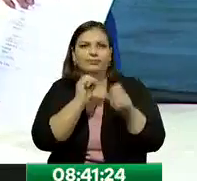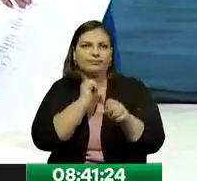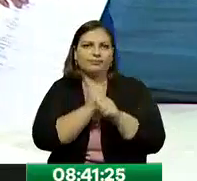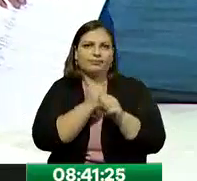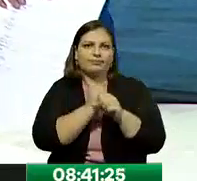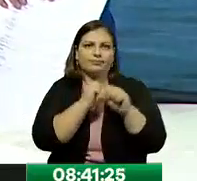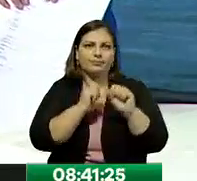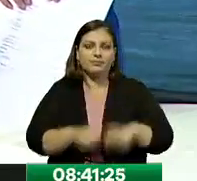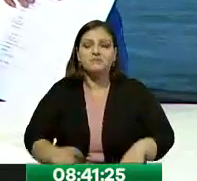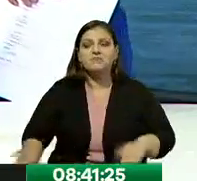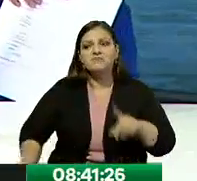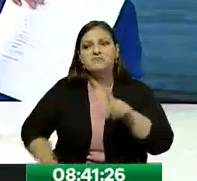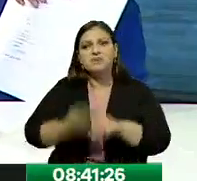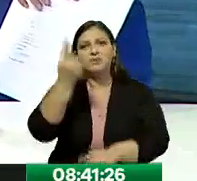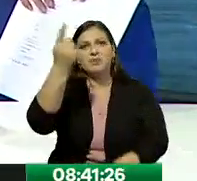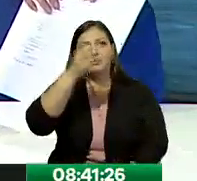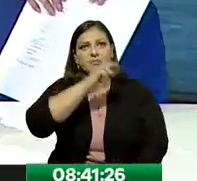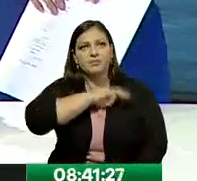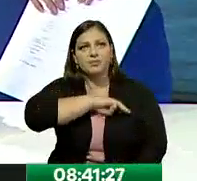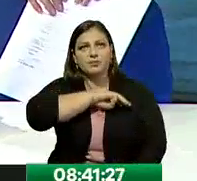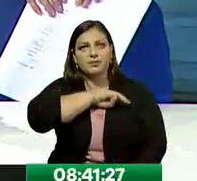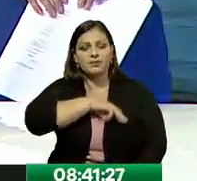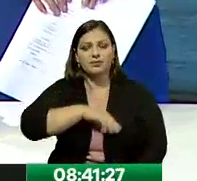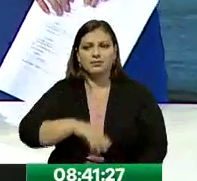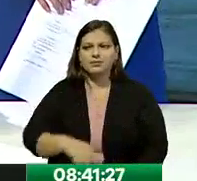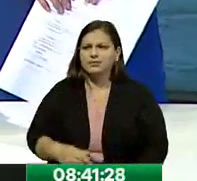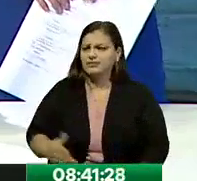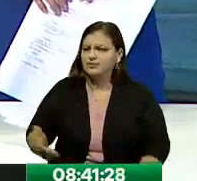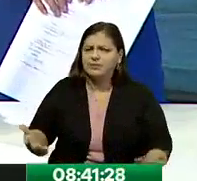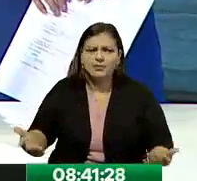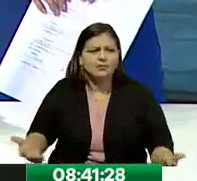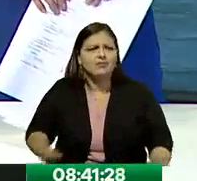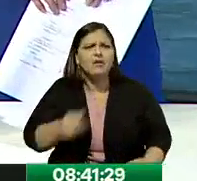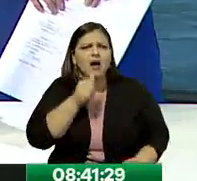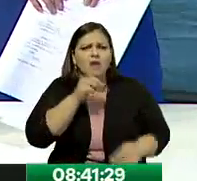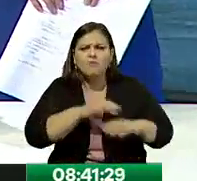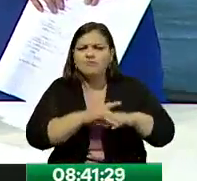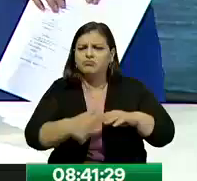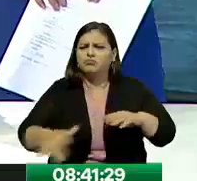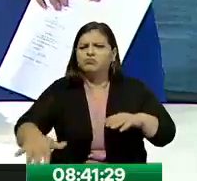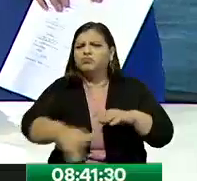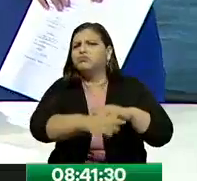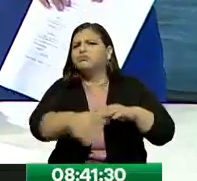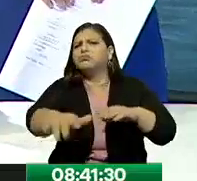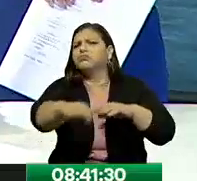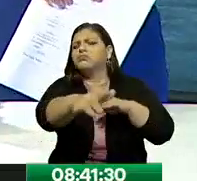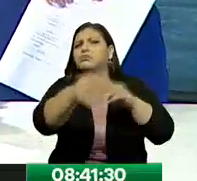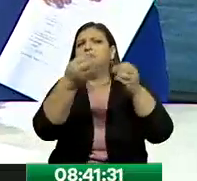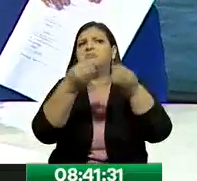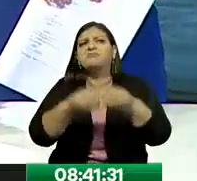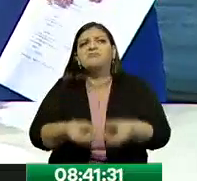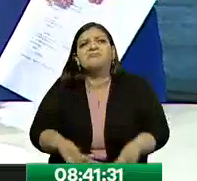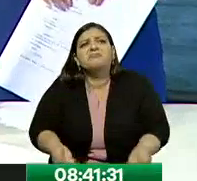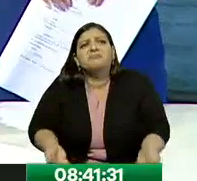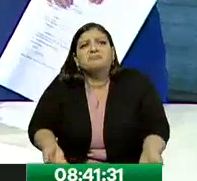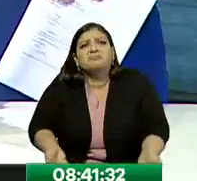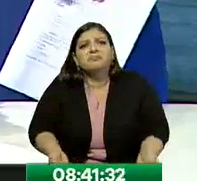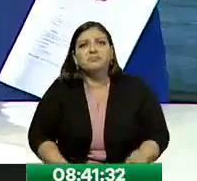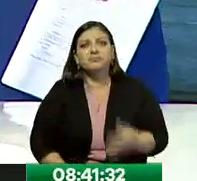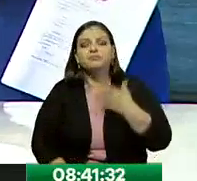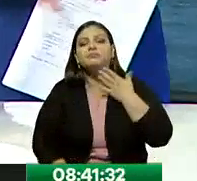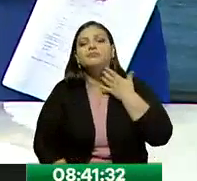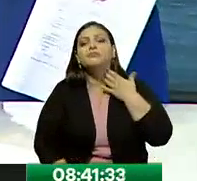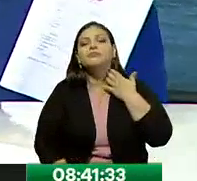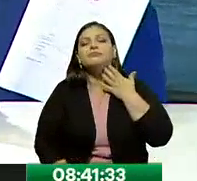gracias ahí está la realidad lo que pasa aquí en este sector claro que sí bueno siempre cuando se hace una